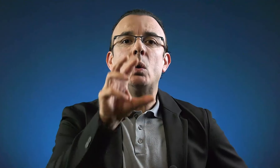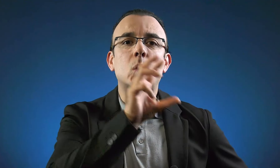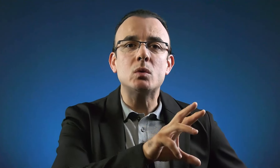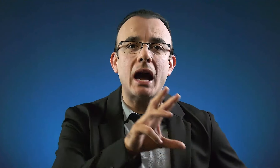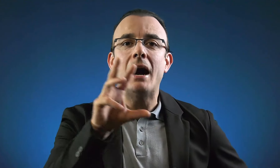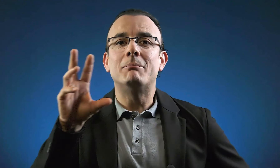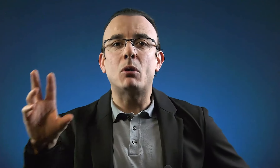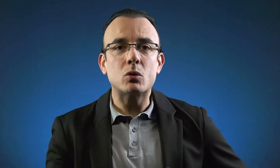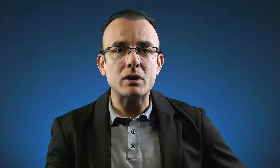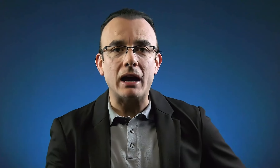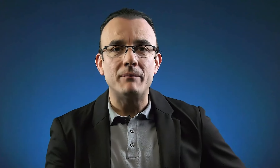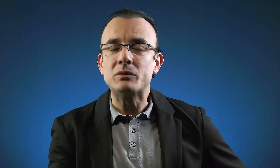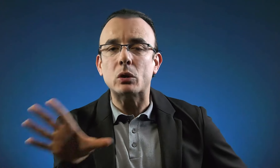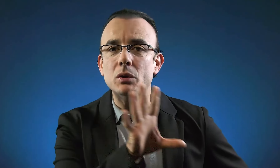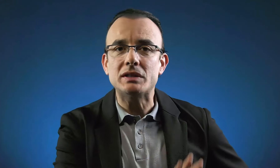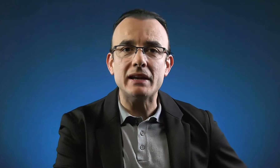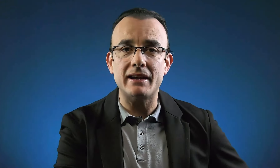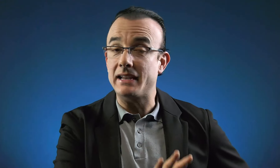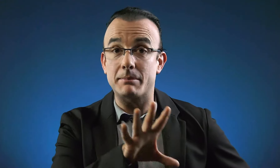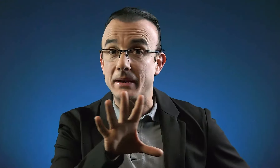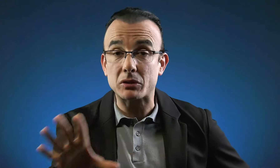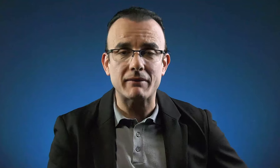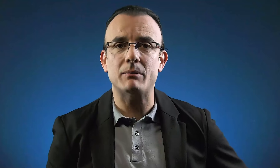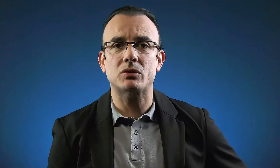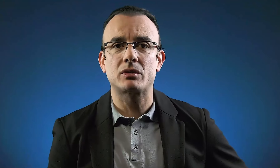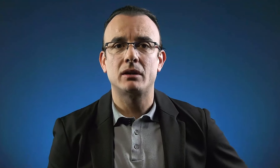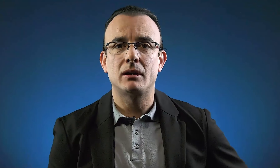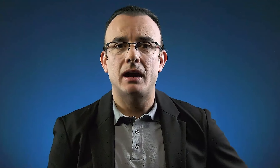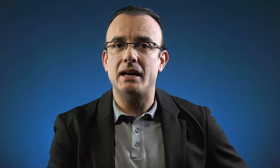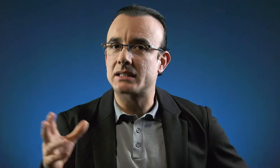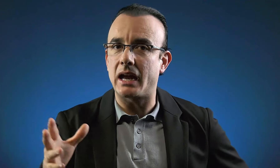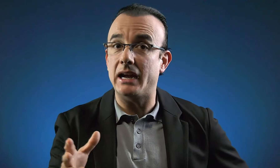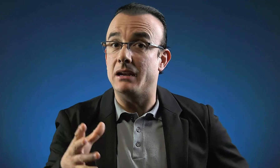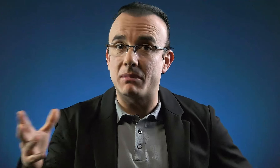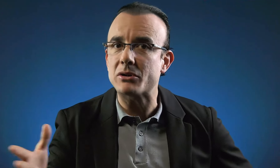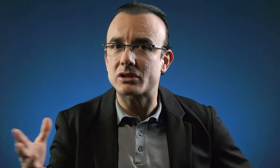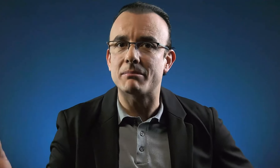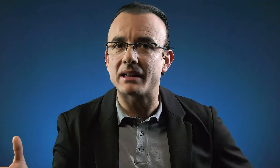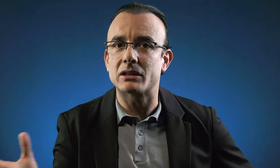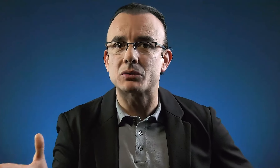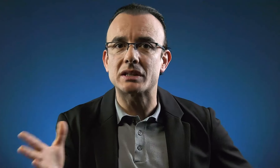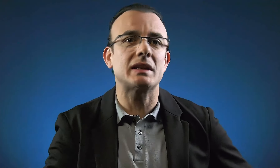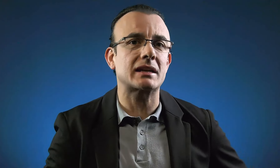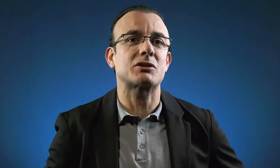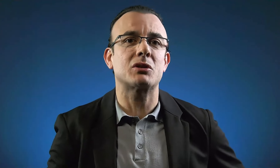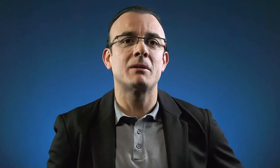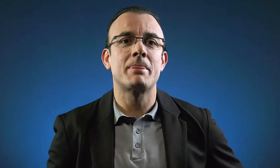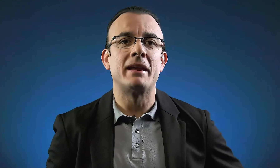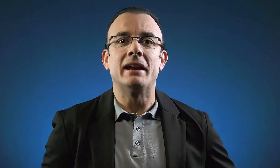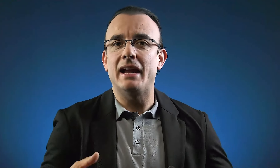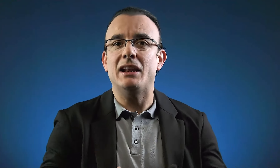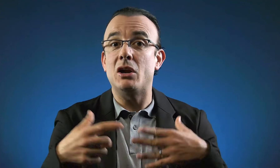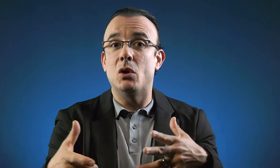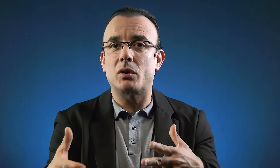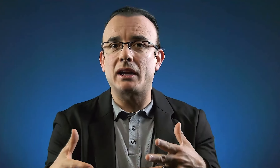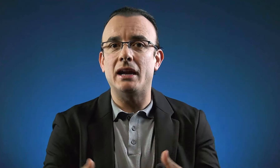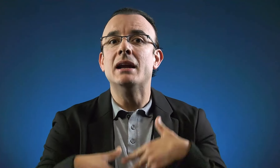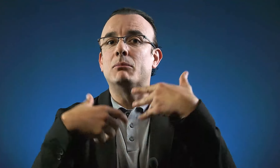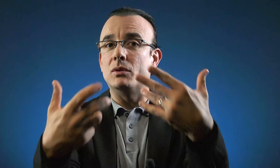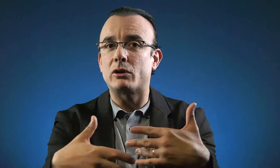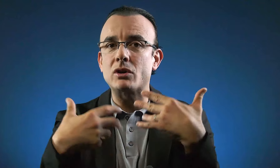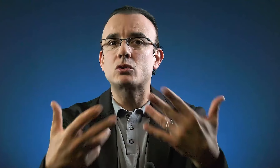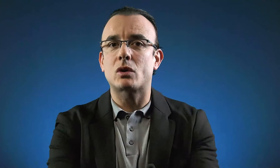cayendo una por una. No coinciden. Y al paso que vamos, hasta el Mayo Zambada entonces tiene razón en lo